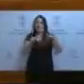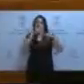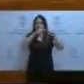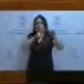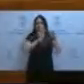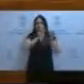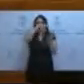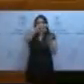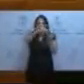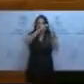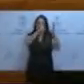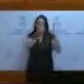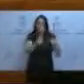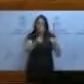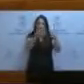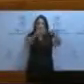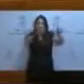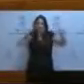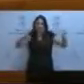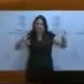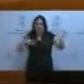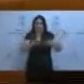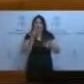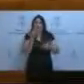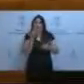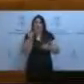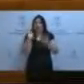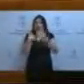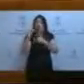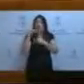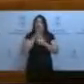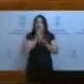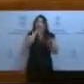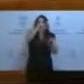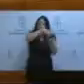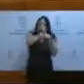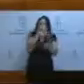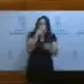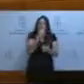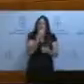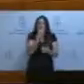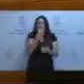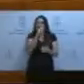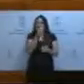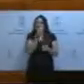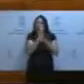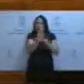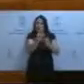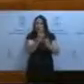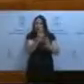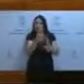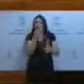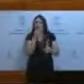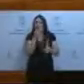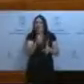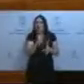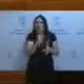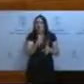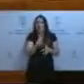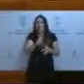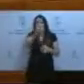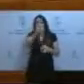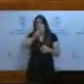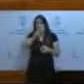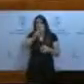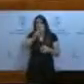del Monte de Miranda, en las antiguas escuelas, lo que es hoy la Casa del Lobo y un cercado cercano, a 1 kilómetro aproximadamente. Se anunciaba la entonces viceconsejera